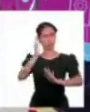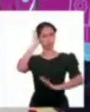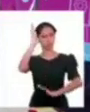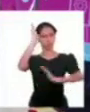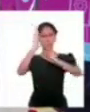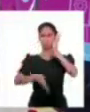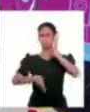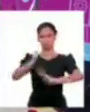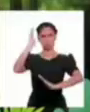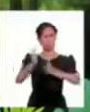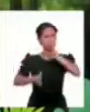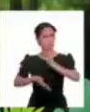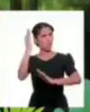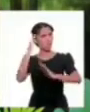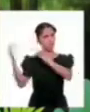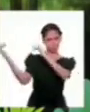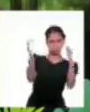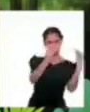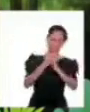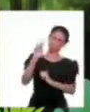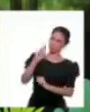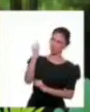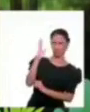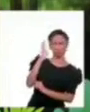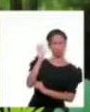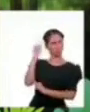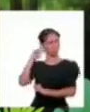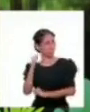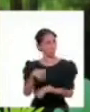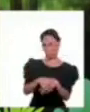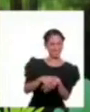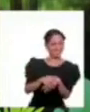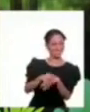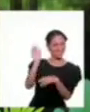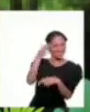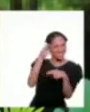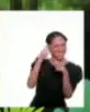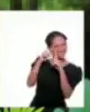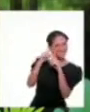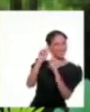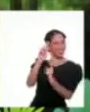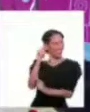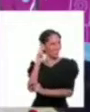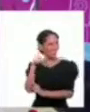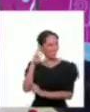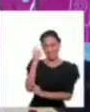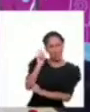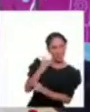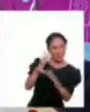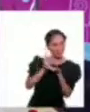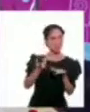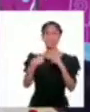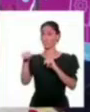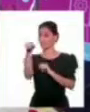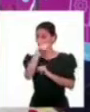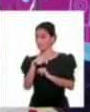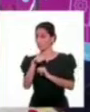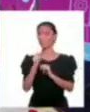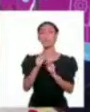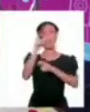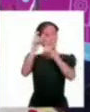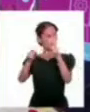soldados van a las guerras. ¿Rabona? Nunca había escuchado esa palabra. Ellas fueron personajes